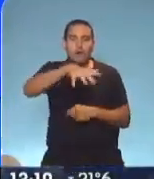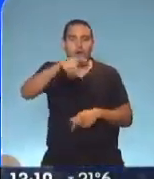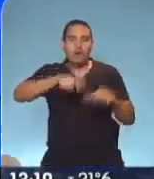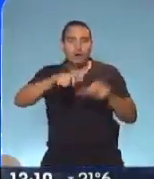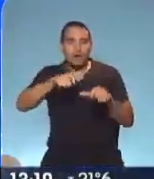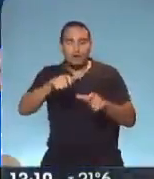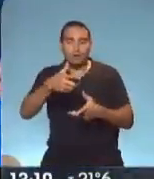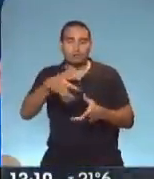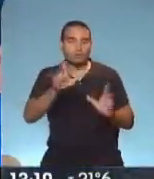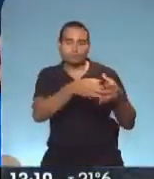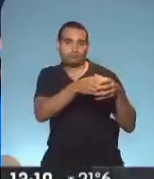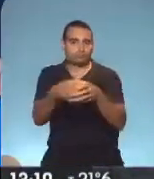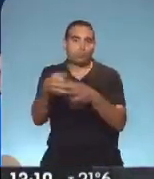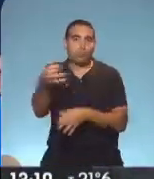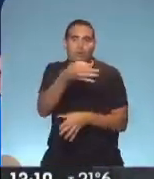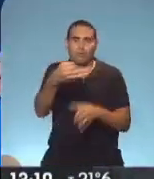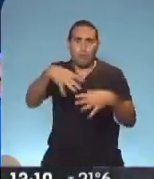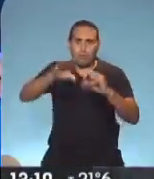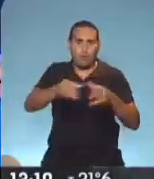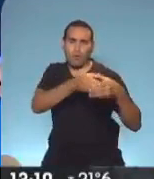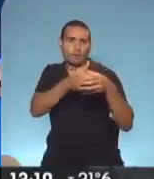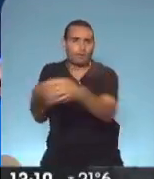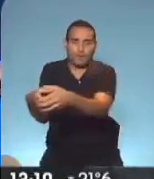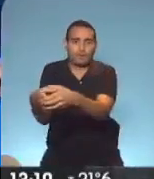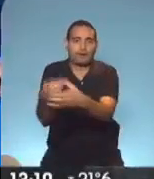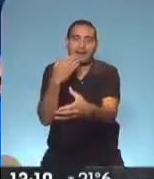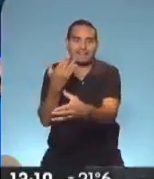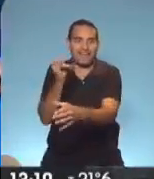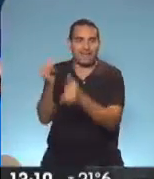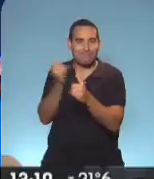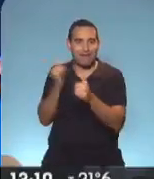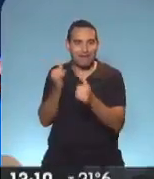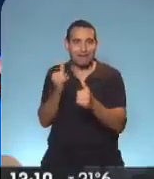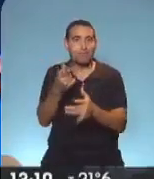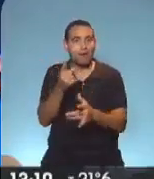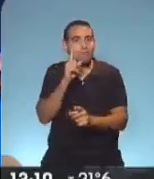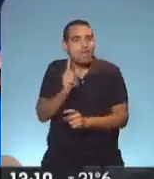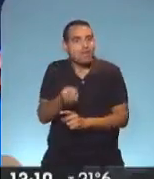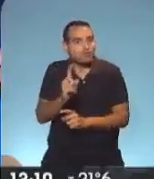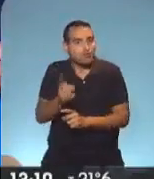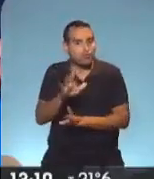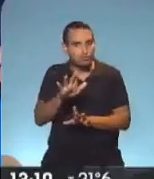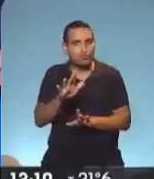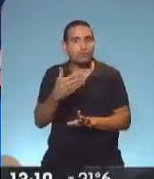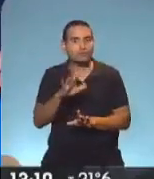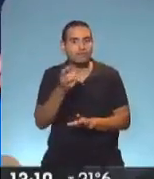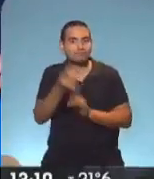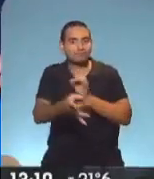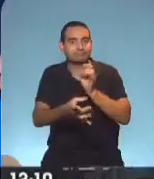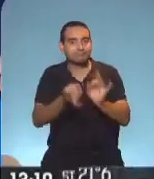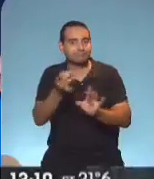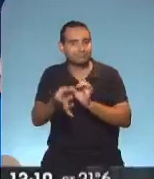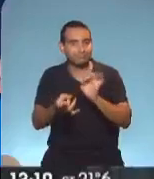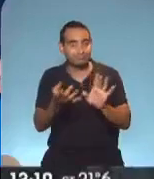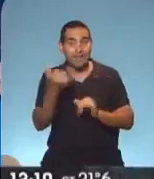vuelos completos que fueron puestos en cuarentena por el riesgo de los posibles contagios.